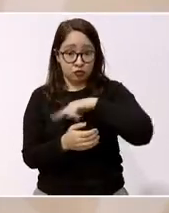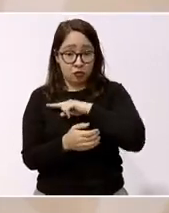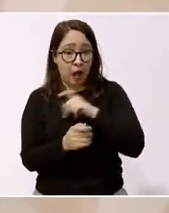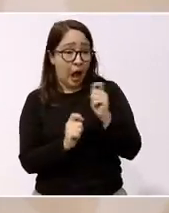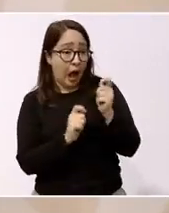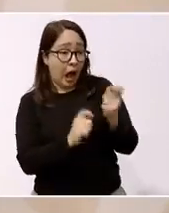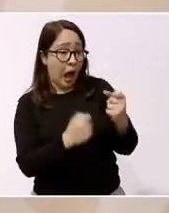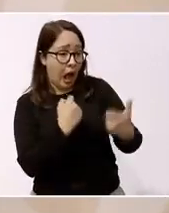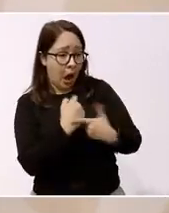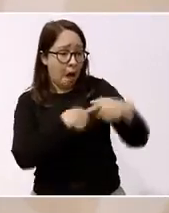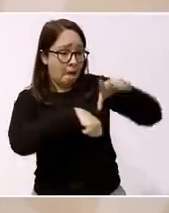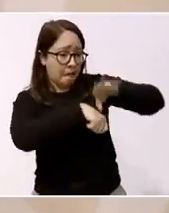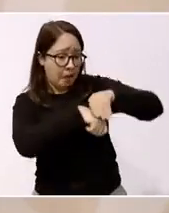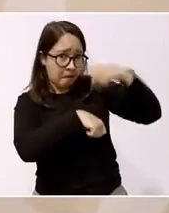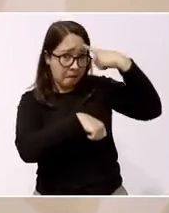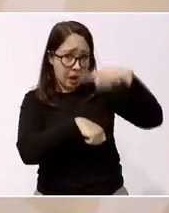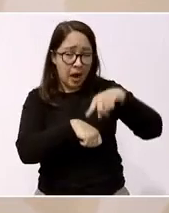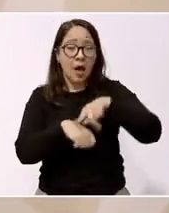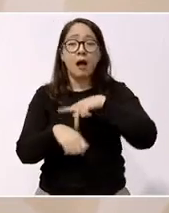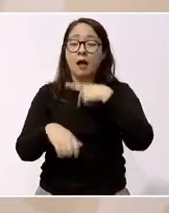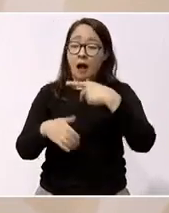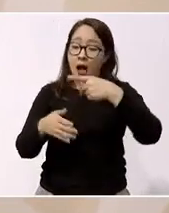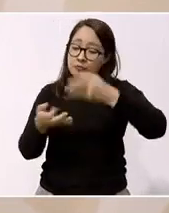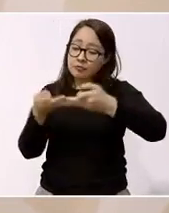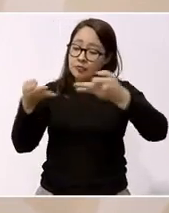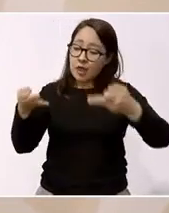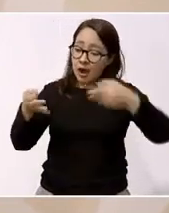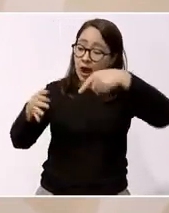la extracción minera.